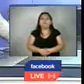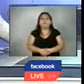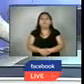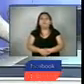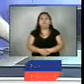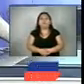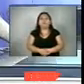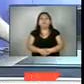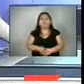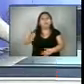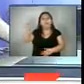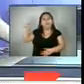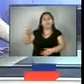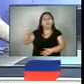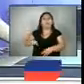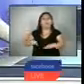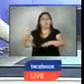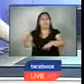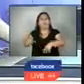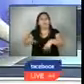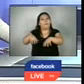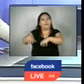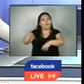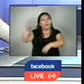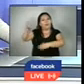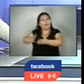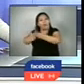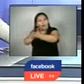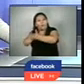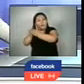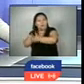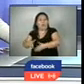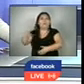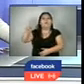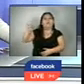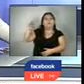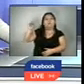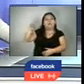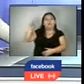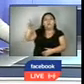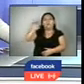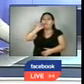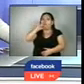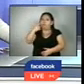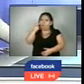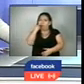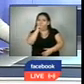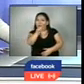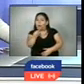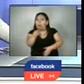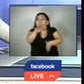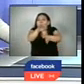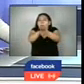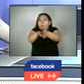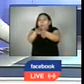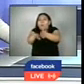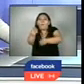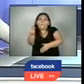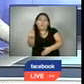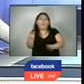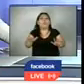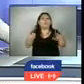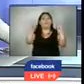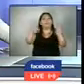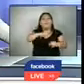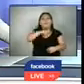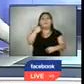Y en Santa Rosa de Lima, las autoridades registran una disminución de sepelios bajo protocolos COVID-19. Nuestro canal aliado nos informa.